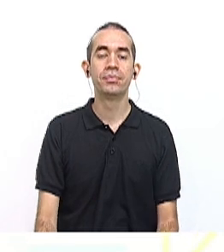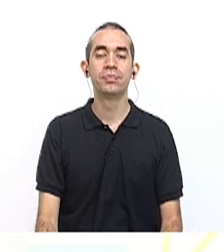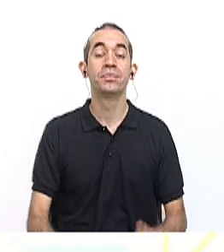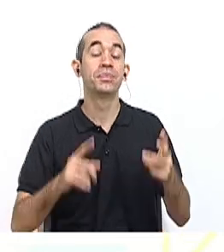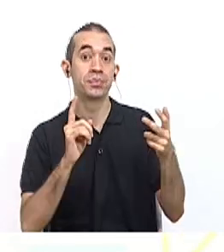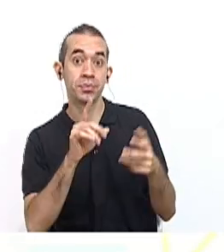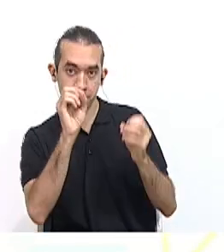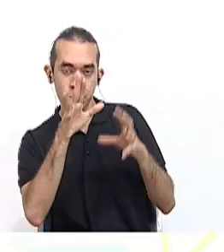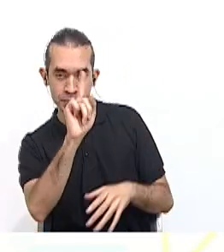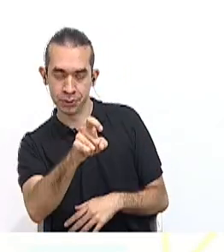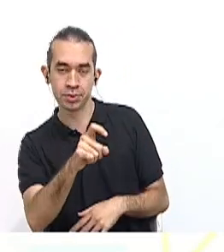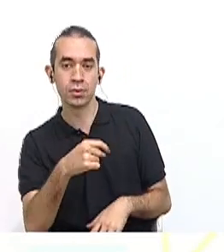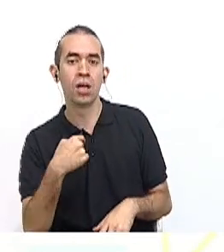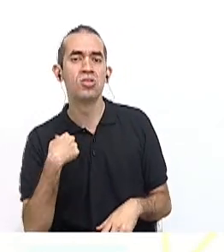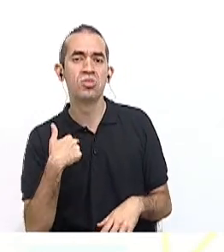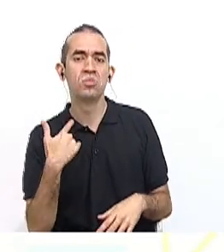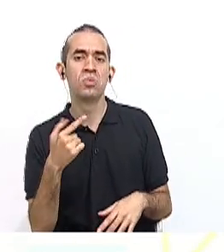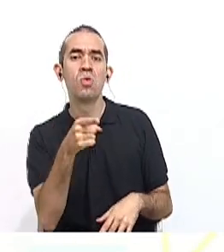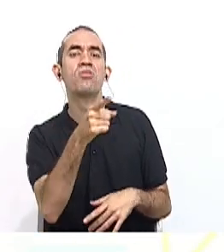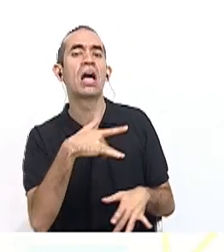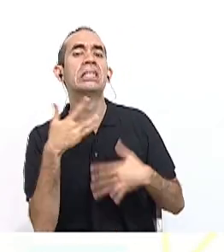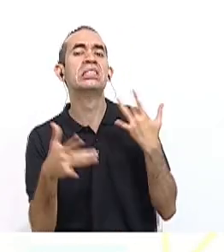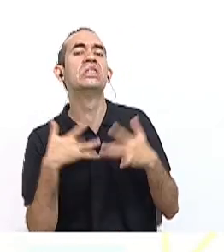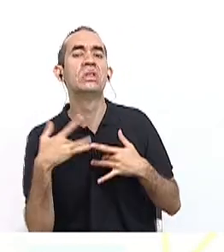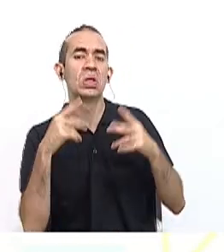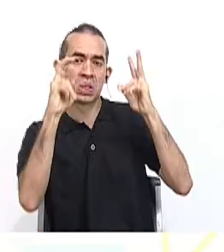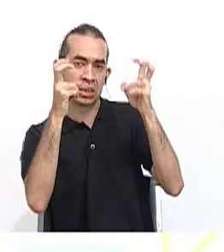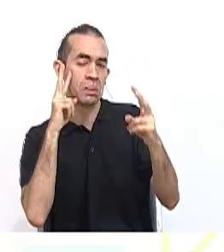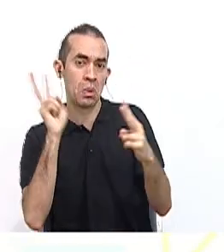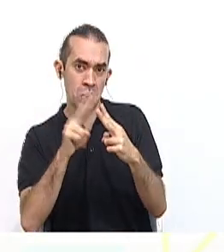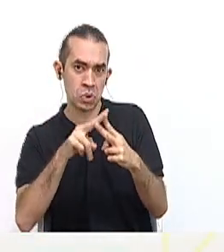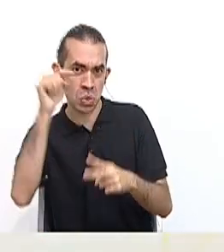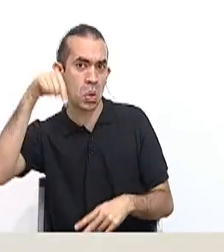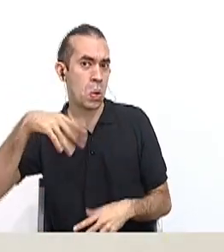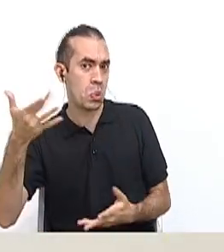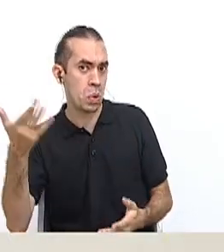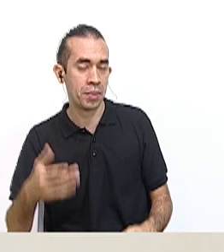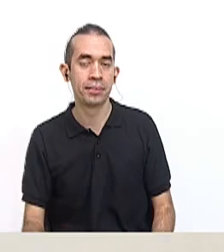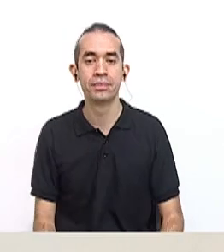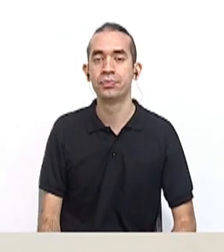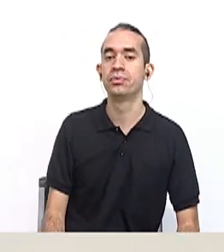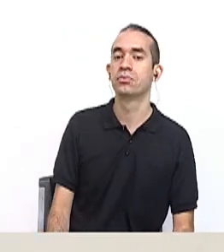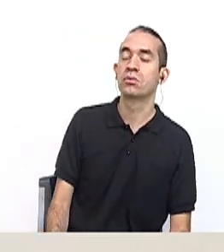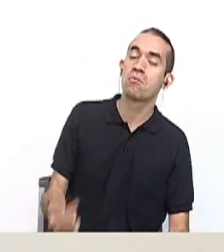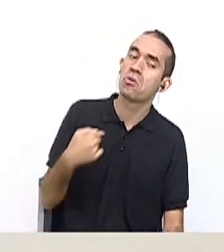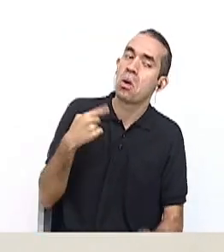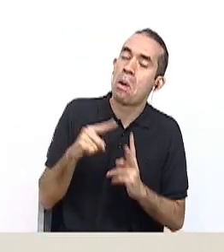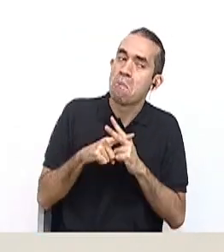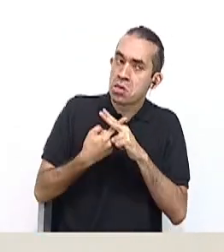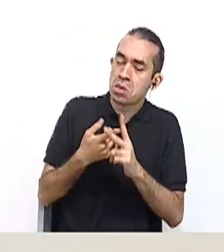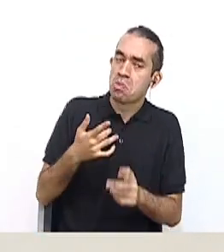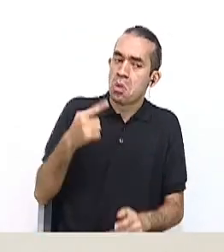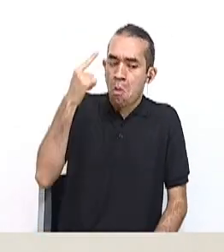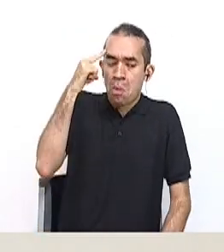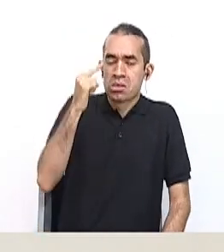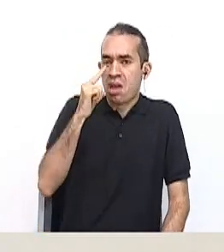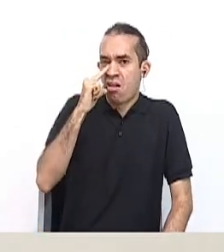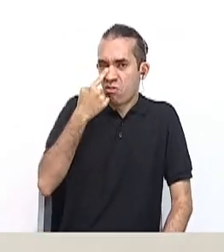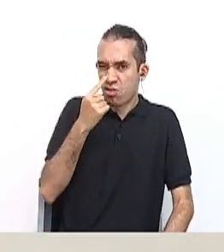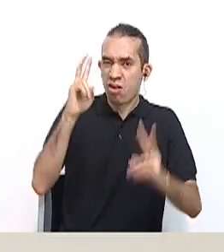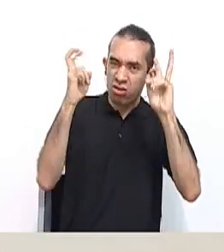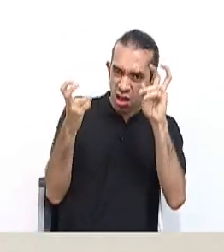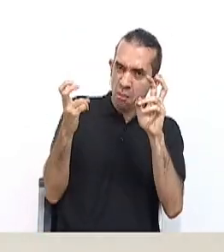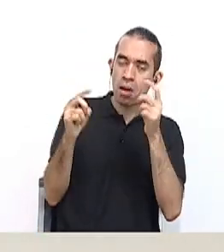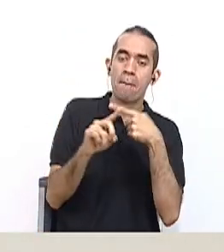¿Qué experimenté al conocer el tema de hoy? Al principio pensé que me iba a aburrir con el tema,